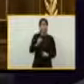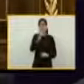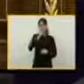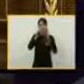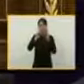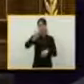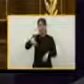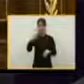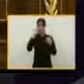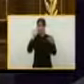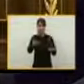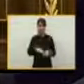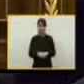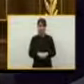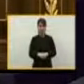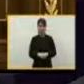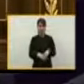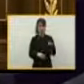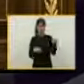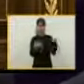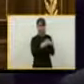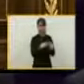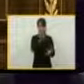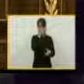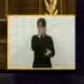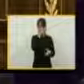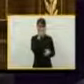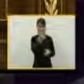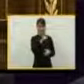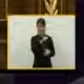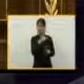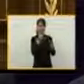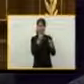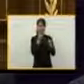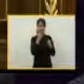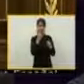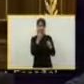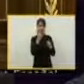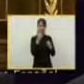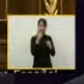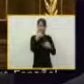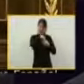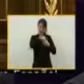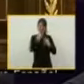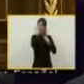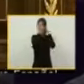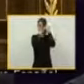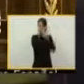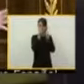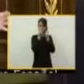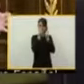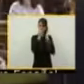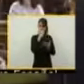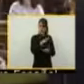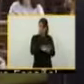ejemplo nada más, porque además a veces tenemos un doctrinarismo que nos impide un poco concretar bien lo que es la izquierda y lo que es la derecha.